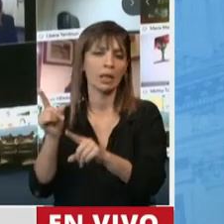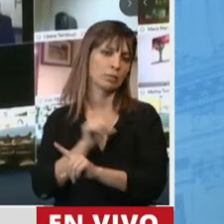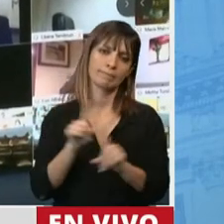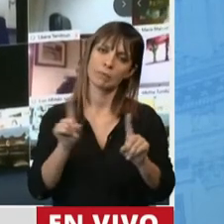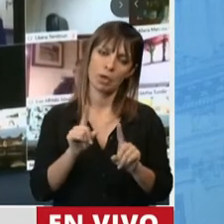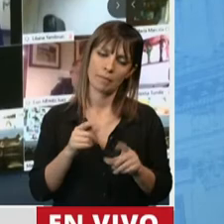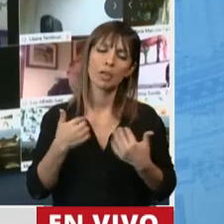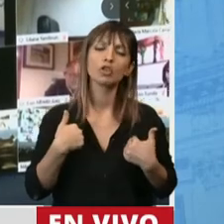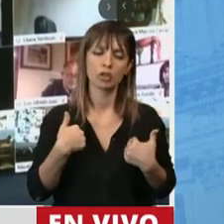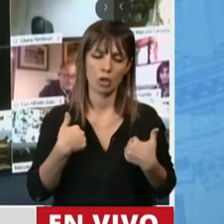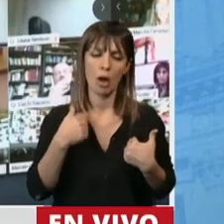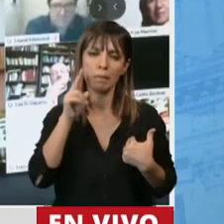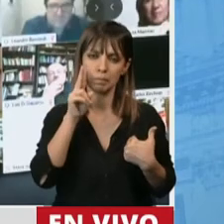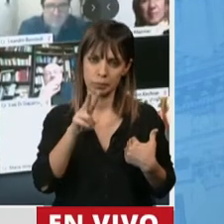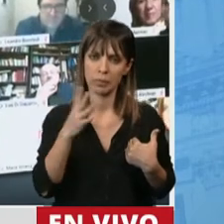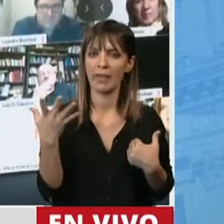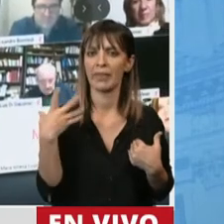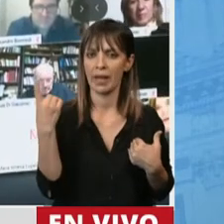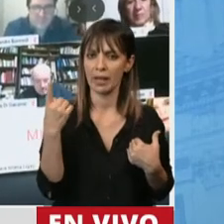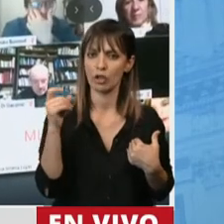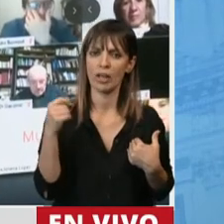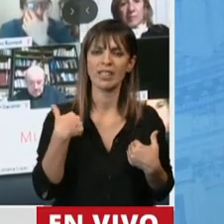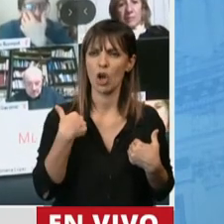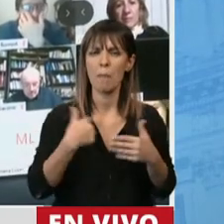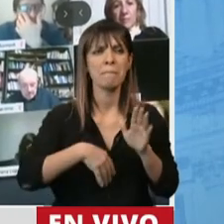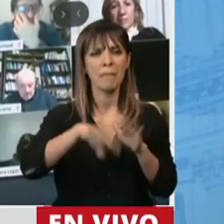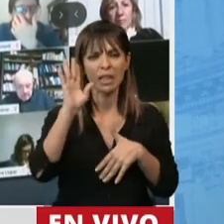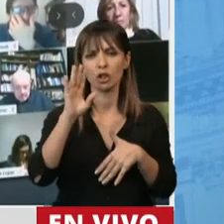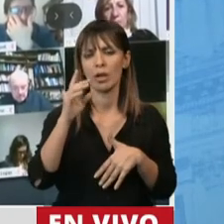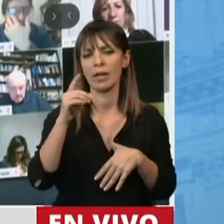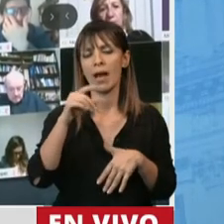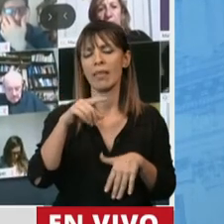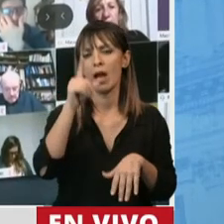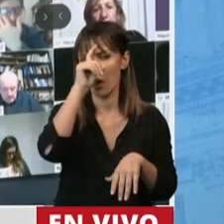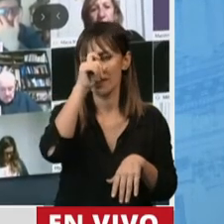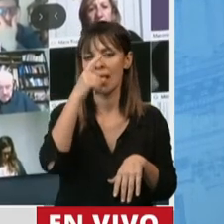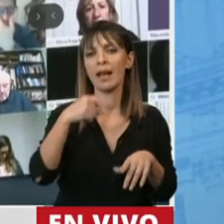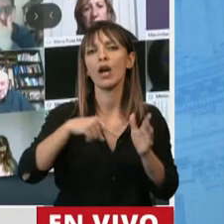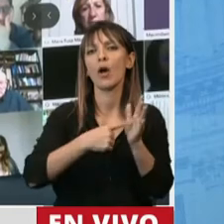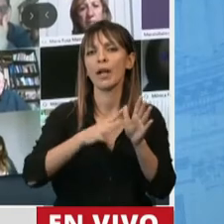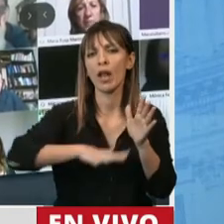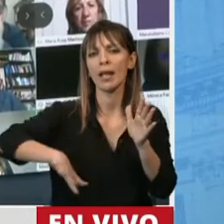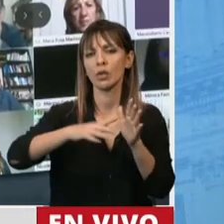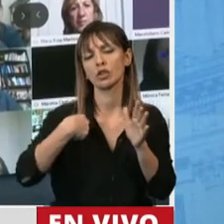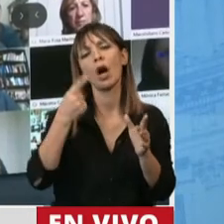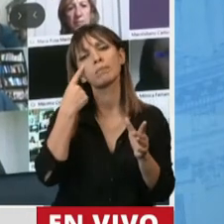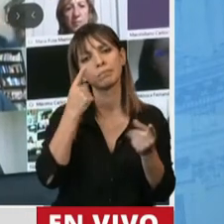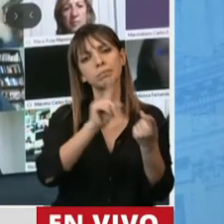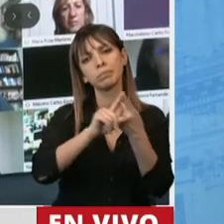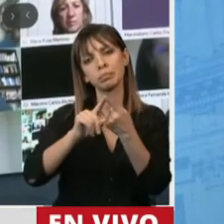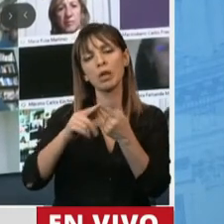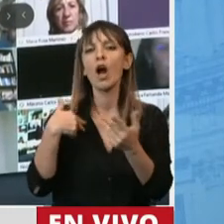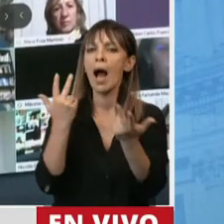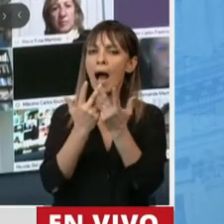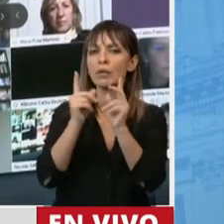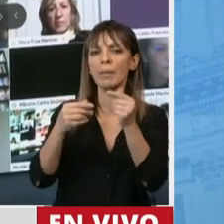Conozco personalmente a los directores de prácticamente todos los hospitales del gobierno de la ciudad y realmente hablo con el ministro de